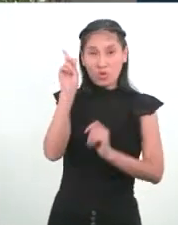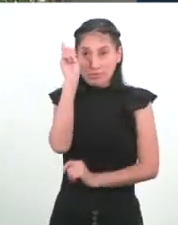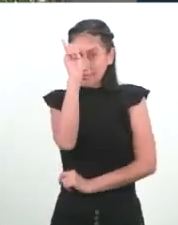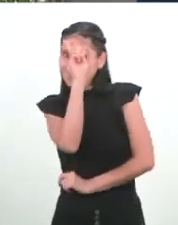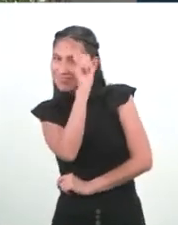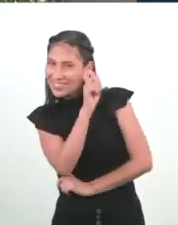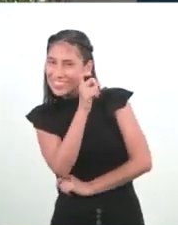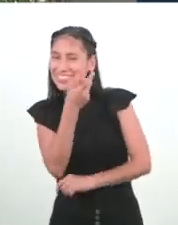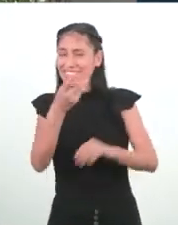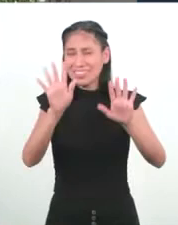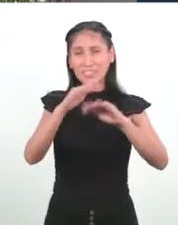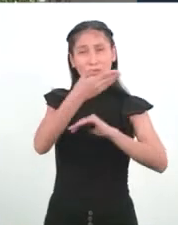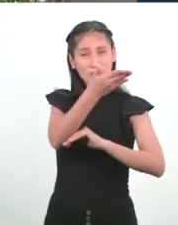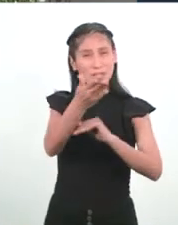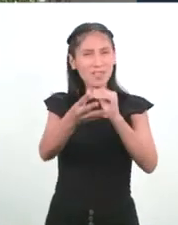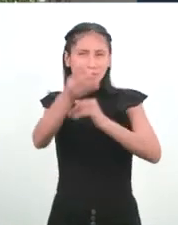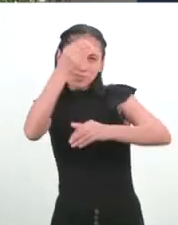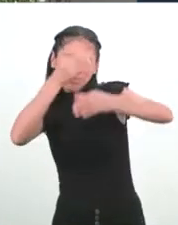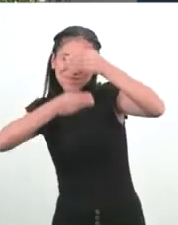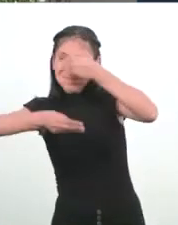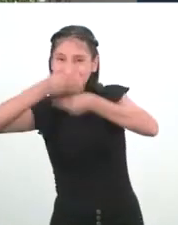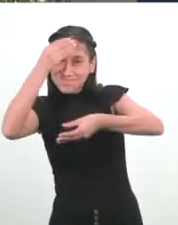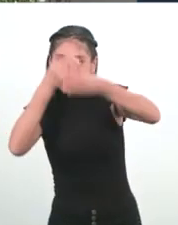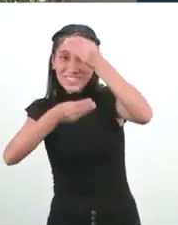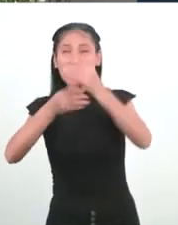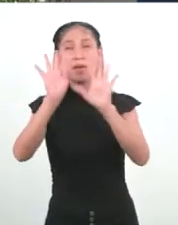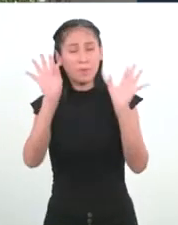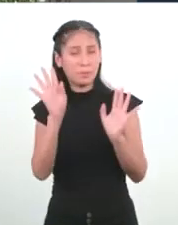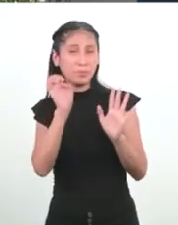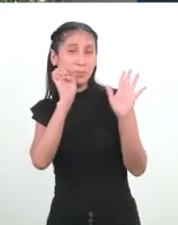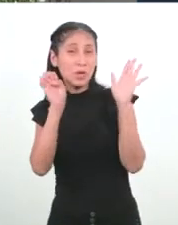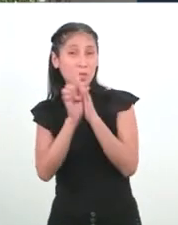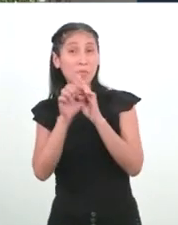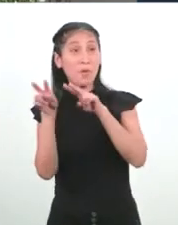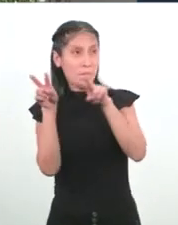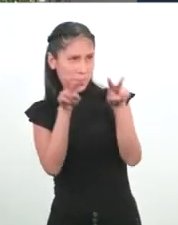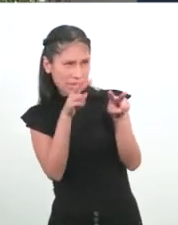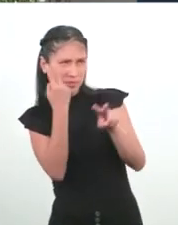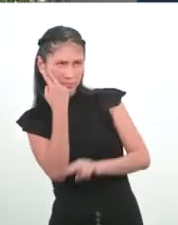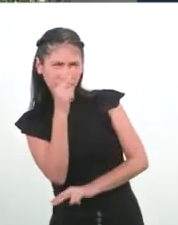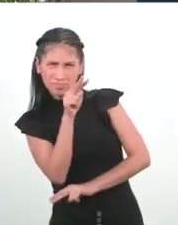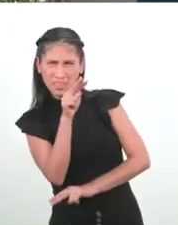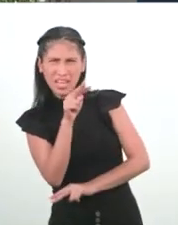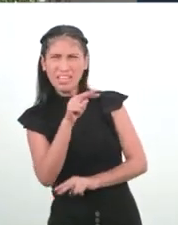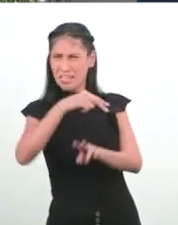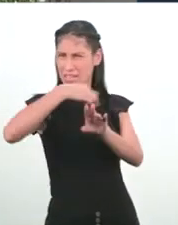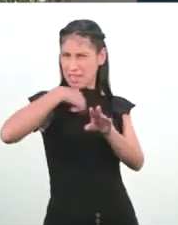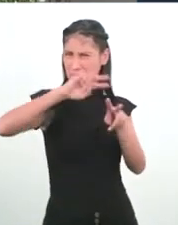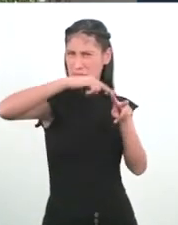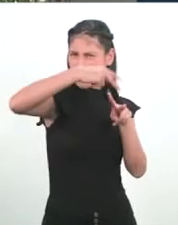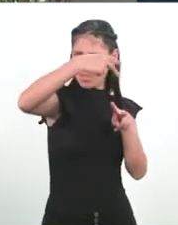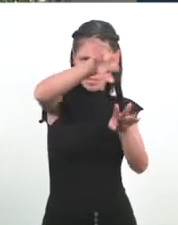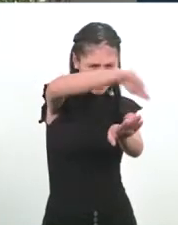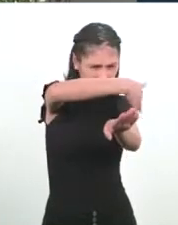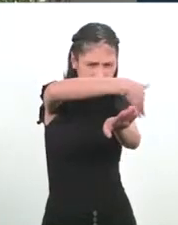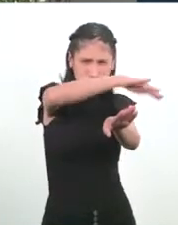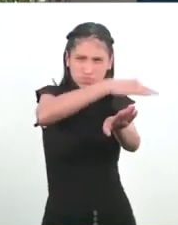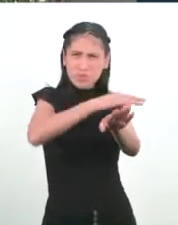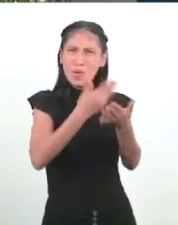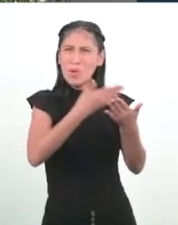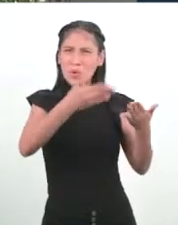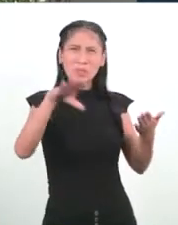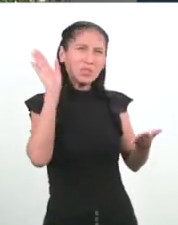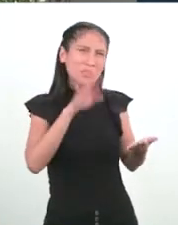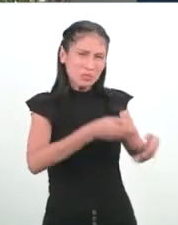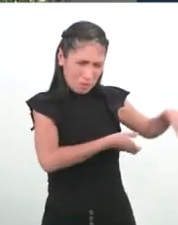o complejo, irán aprendiendo en el camino, pero empezar a pensar, a ver, yo quiero resolver el problema de que hay demasiada basura en mi vecindario, ¿qué